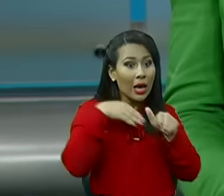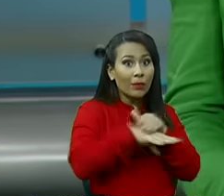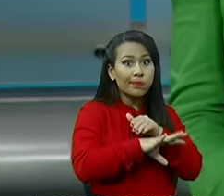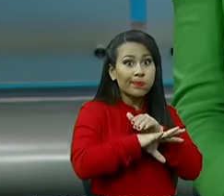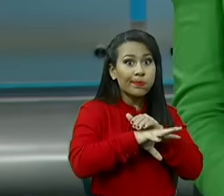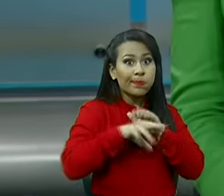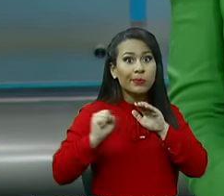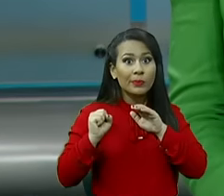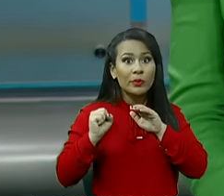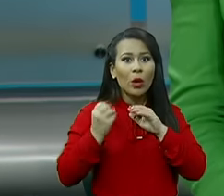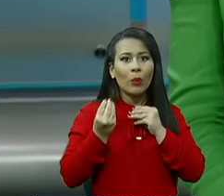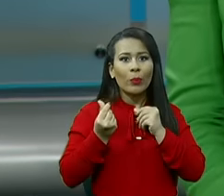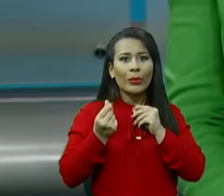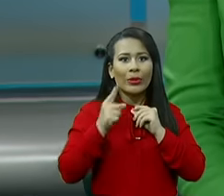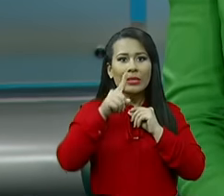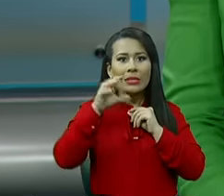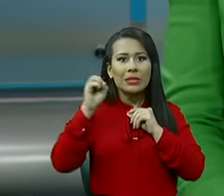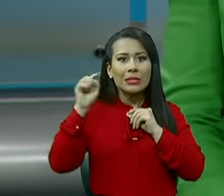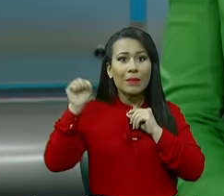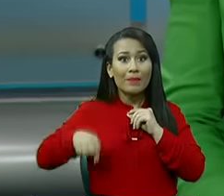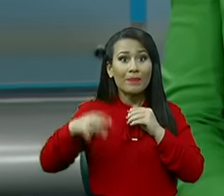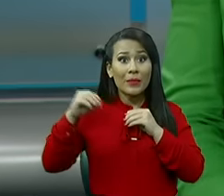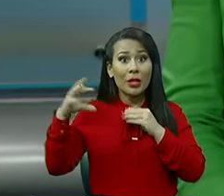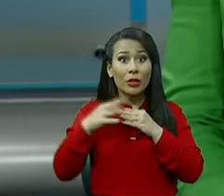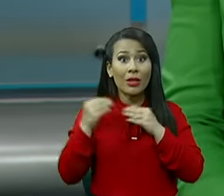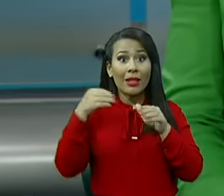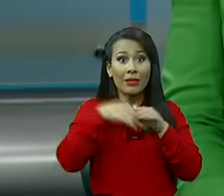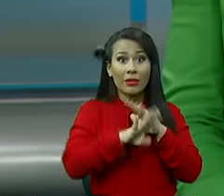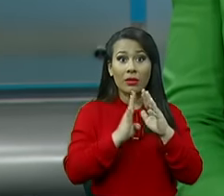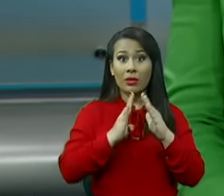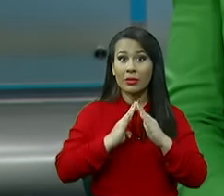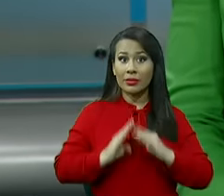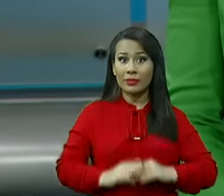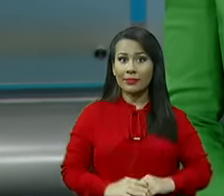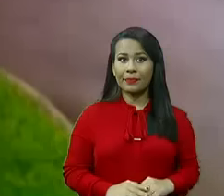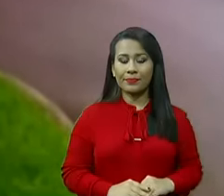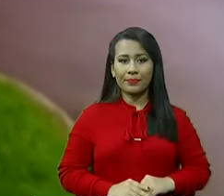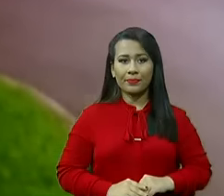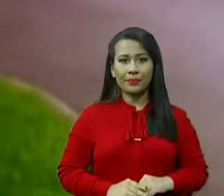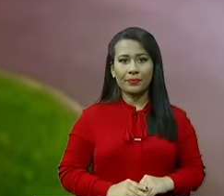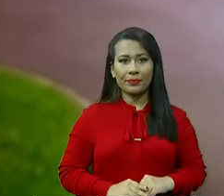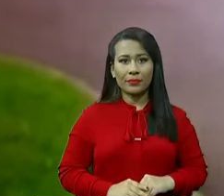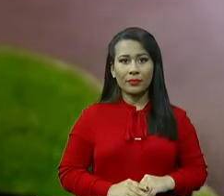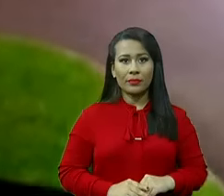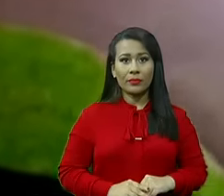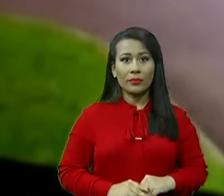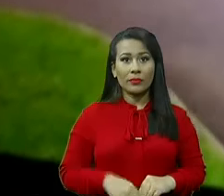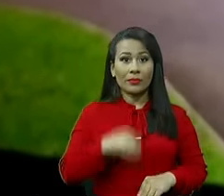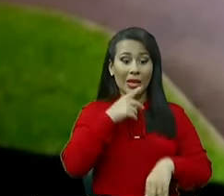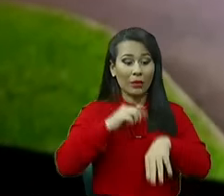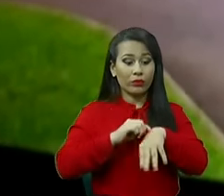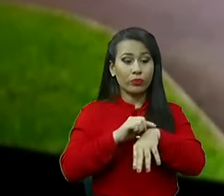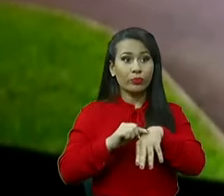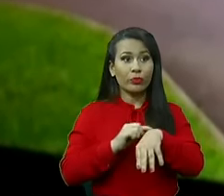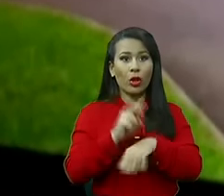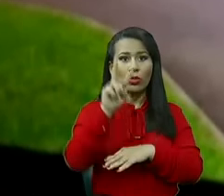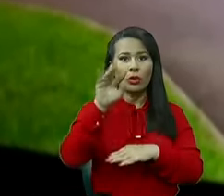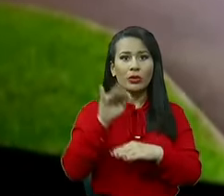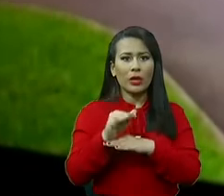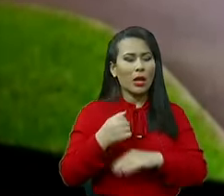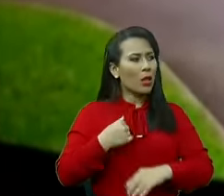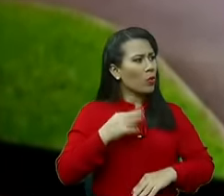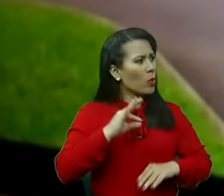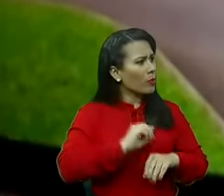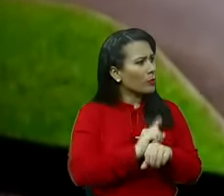sustraerse más de $1,000 de una vivienda el reloj marca las 2 de la tarde con 9